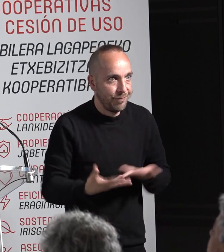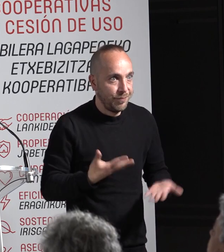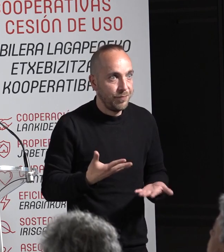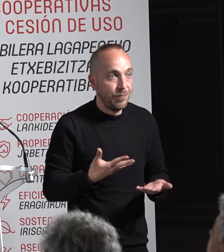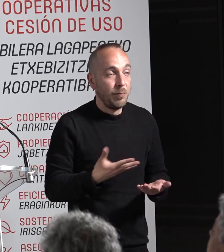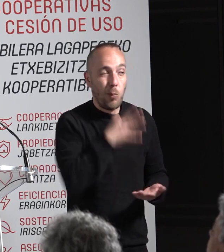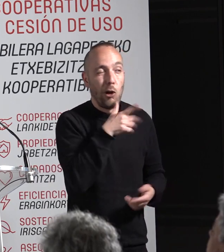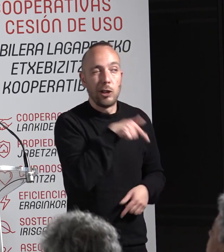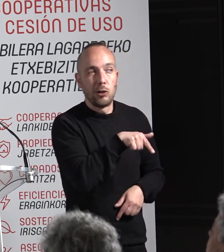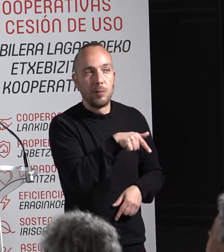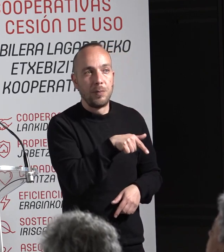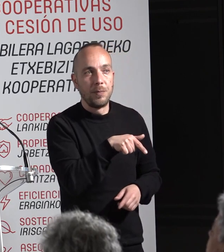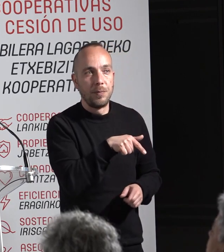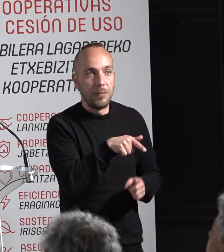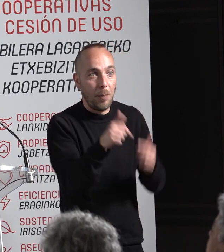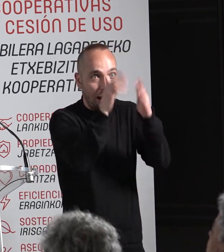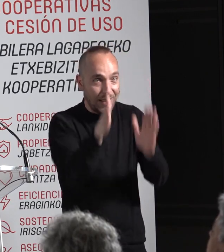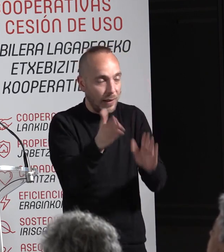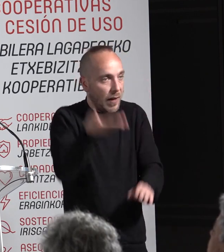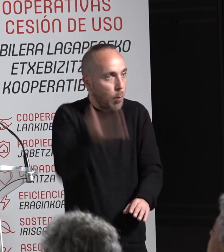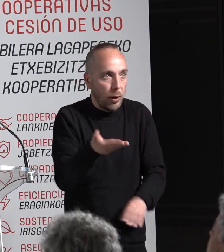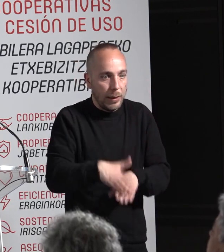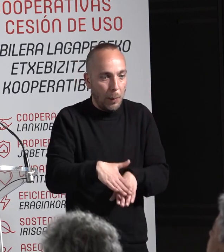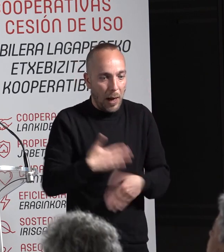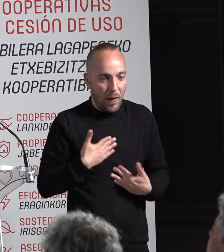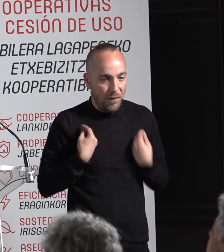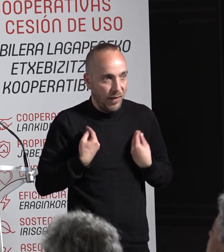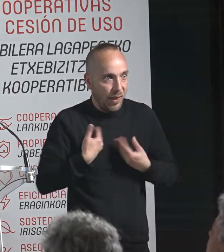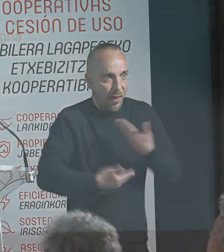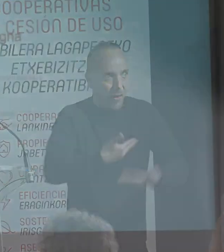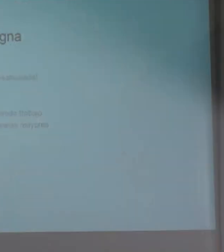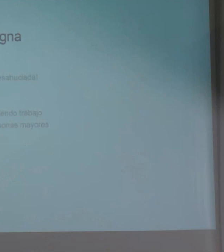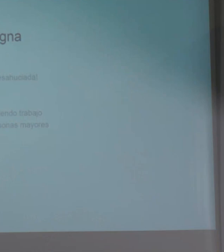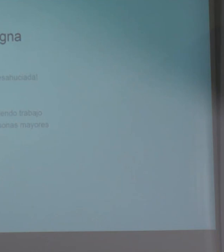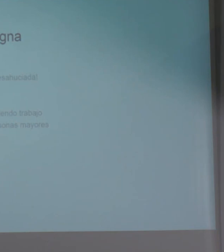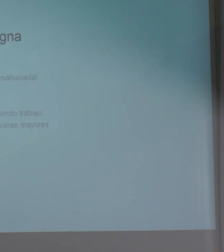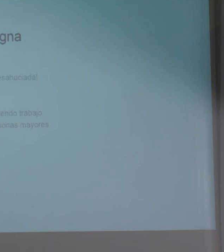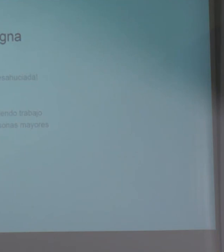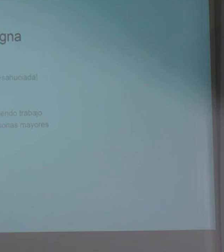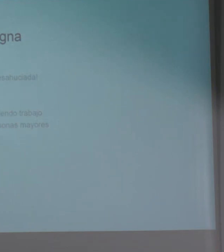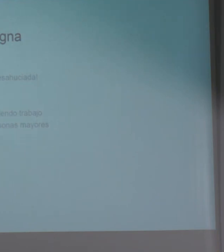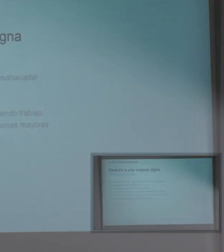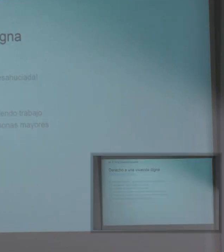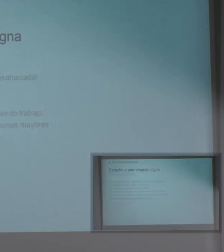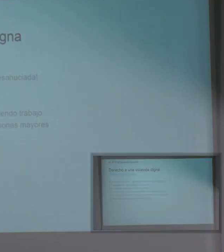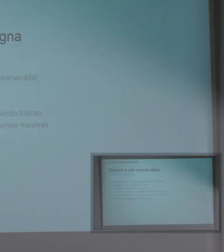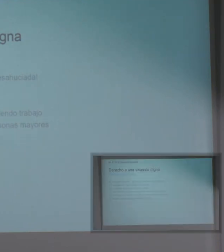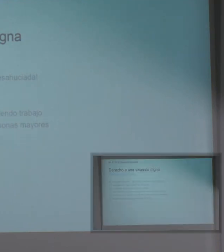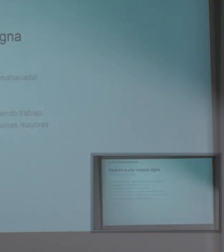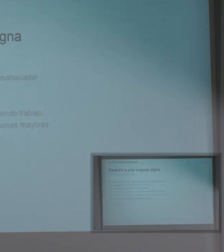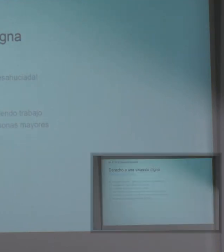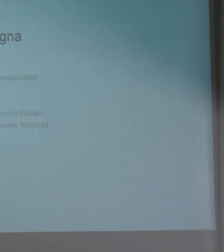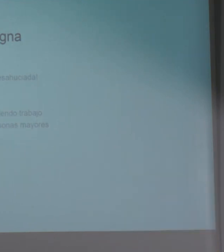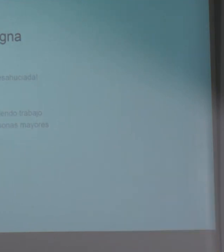alguna forma, para la vida vital, para todo el mundo, ¿no? El tema de la vivienda. La juventud es que no se puede emancipar ahora, en